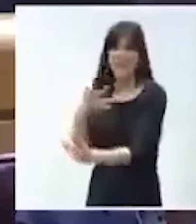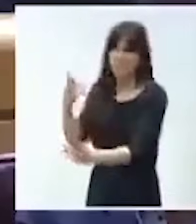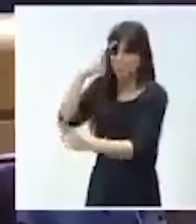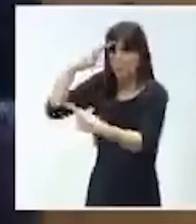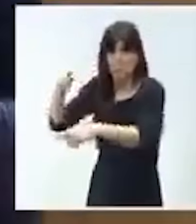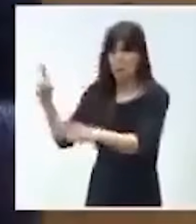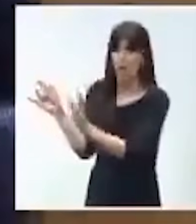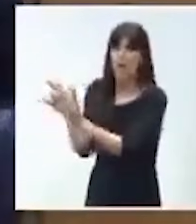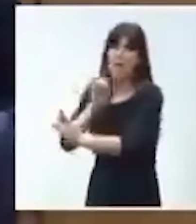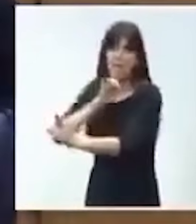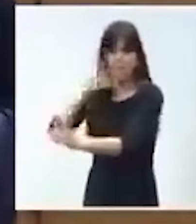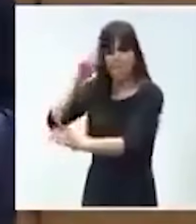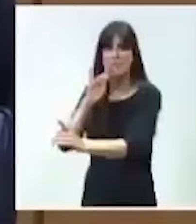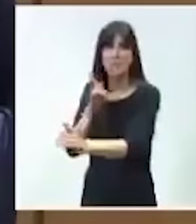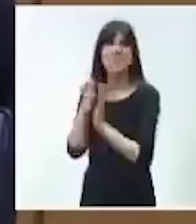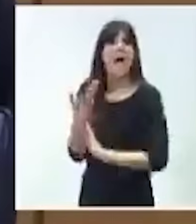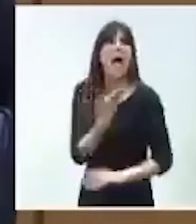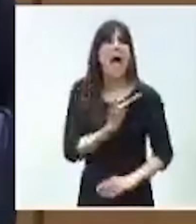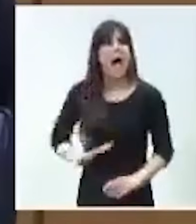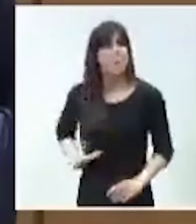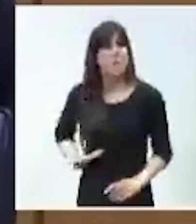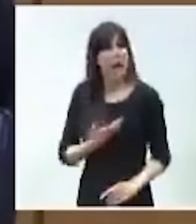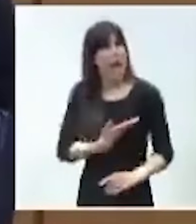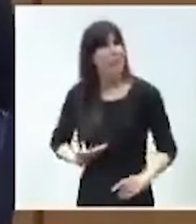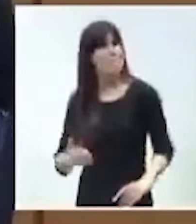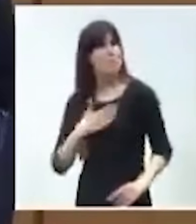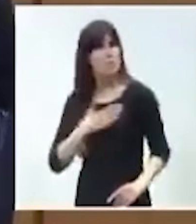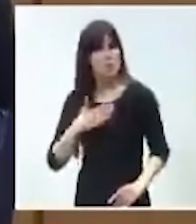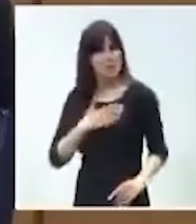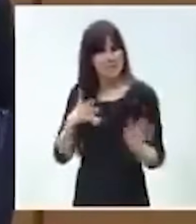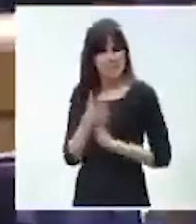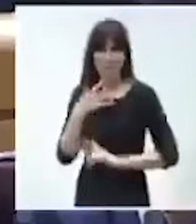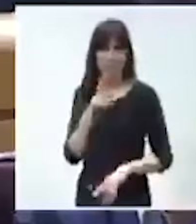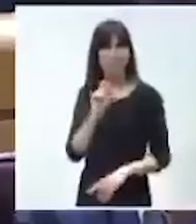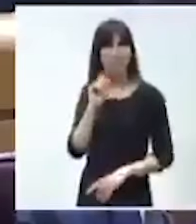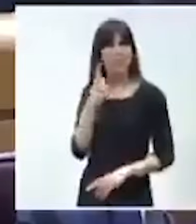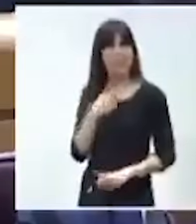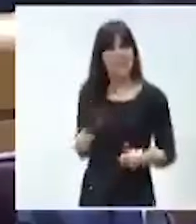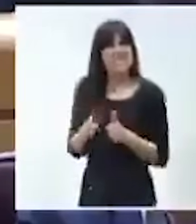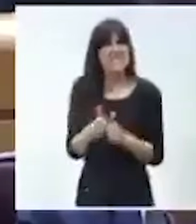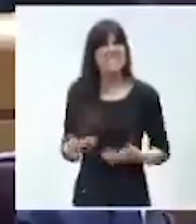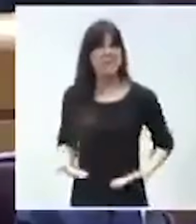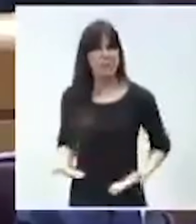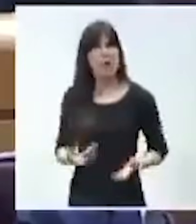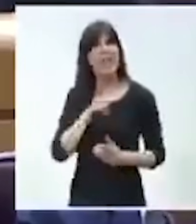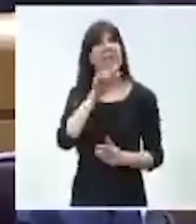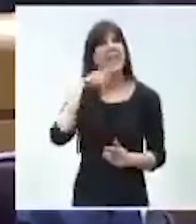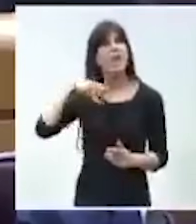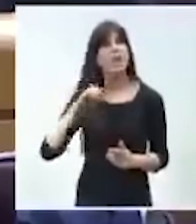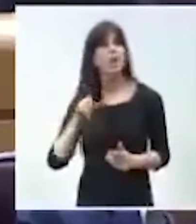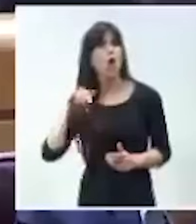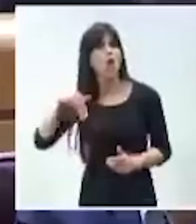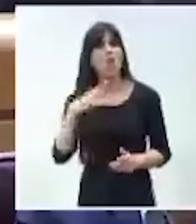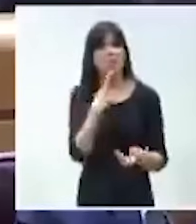el senador popular le respondió lo siguiente. Le encarga al CIS de Tezanos una encuesta sobre Brad Pitt o usted y Brad